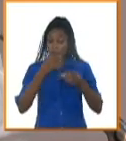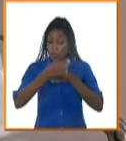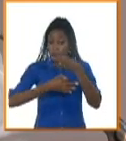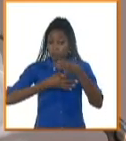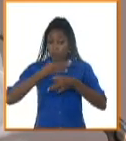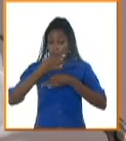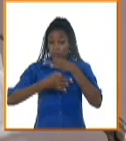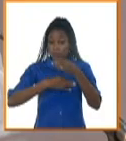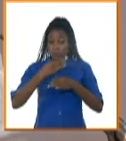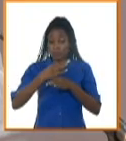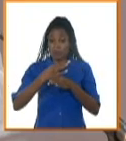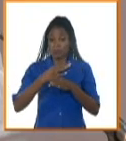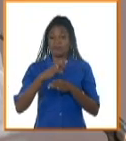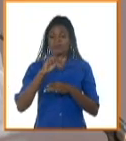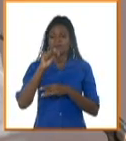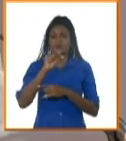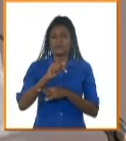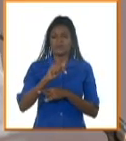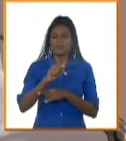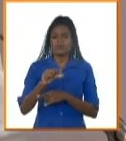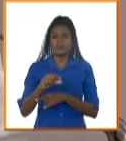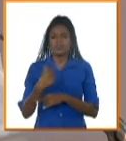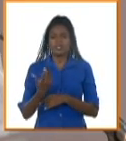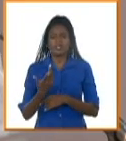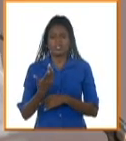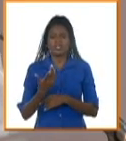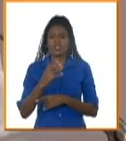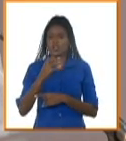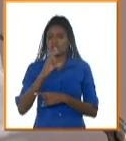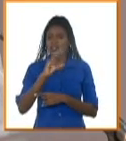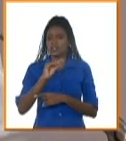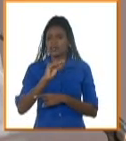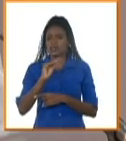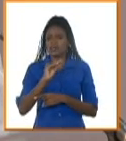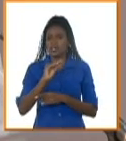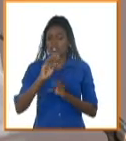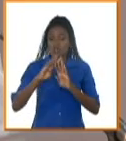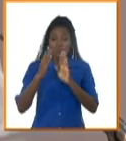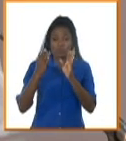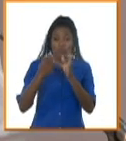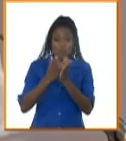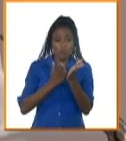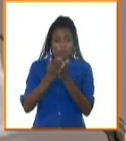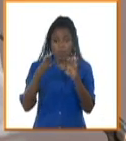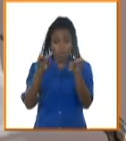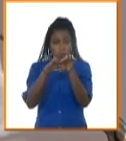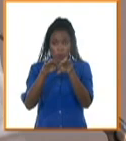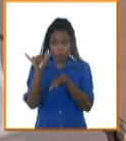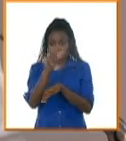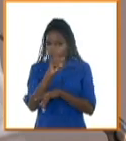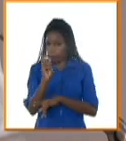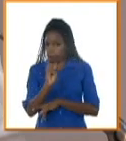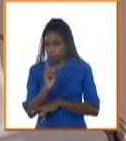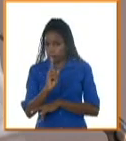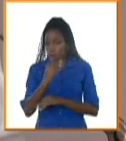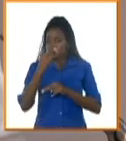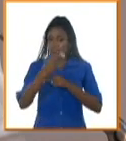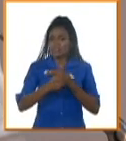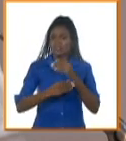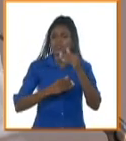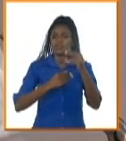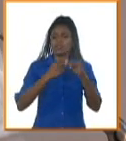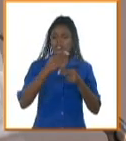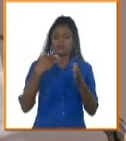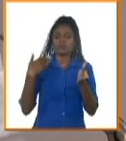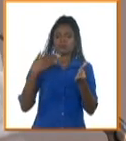implica que no quiere decir que es que va a seguir todo igual o sea hay que ir haciendo hay que